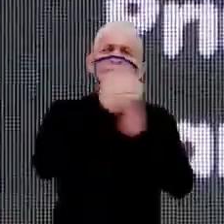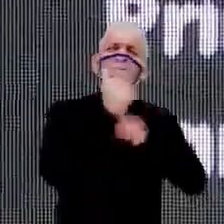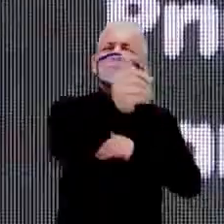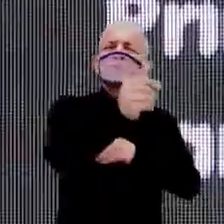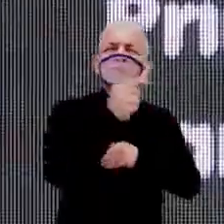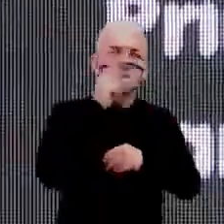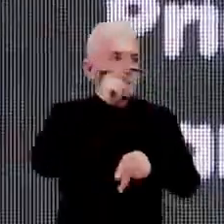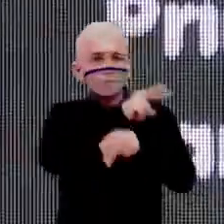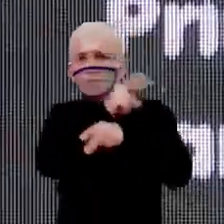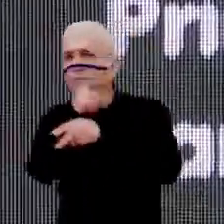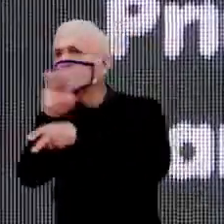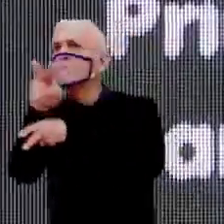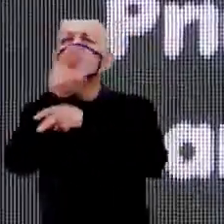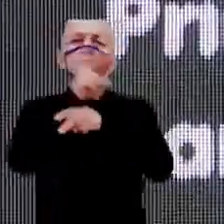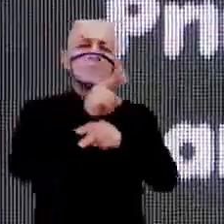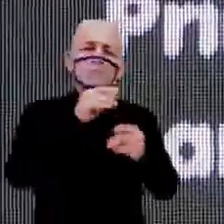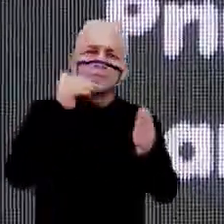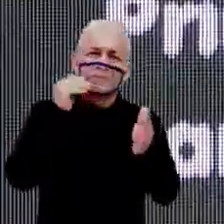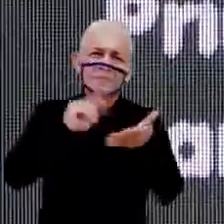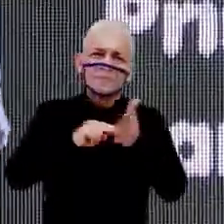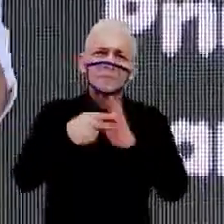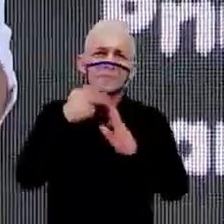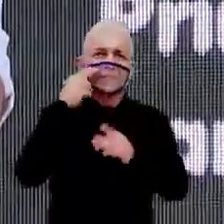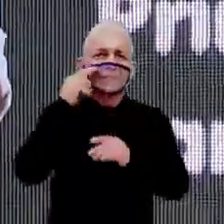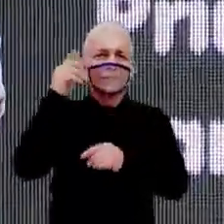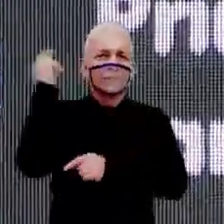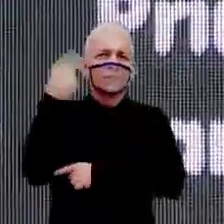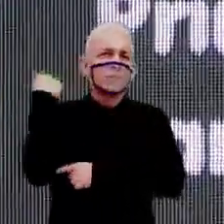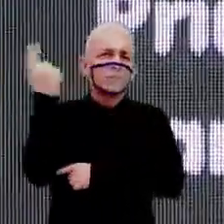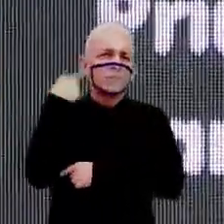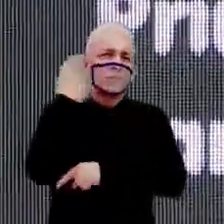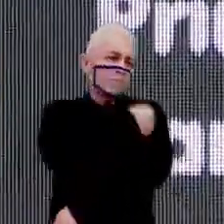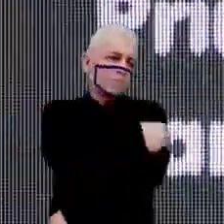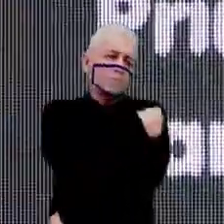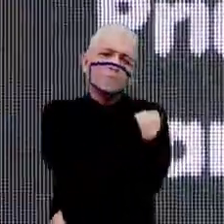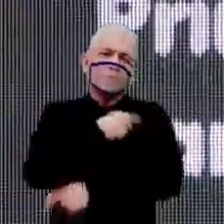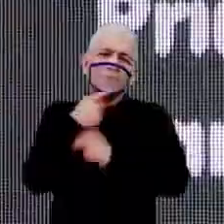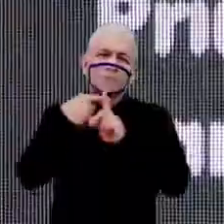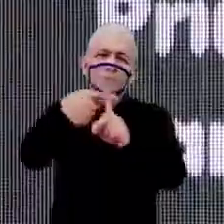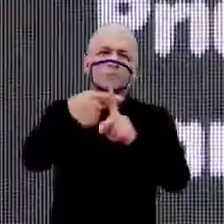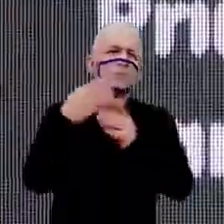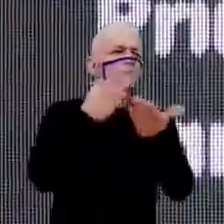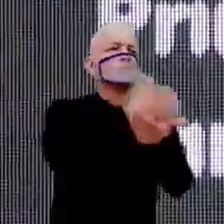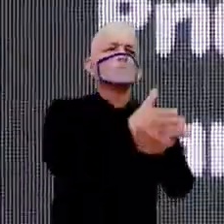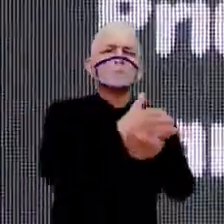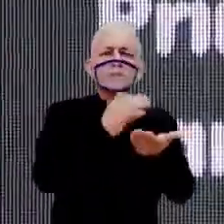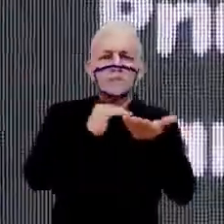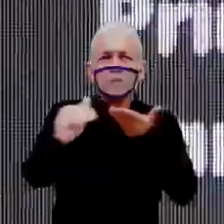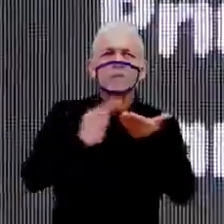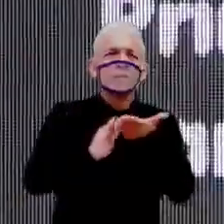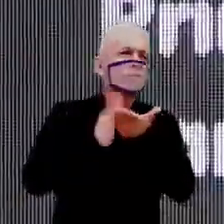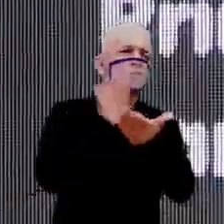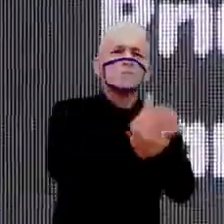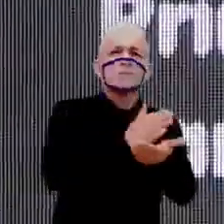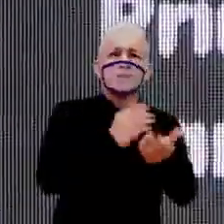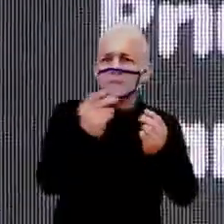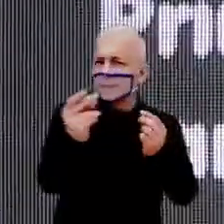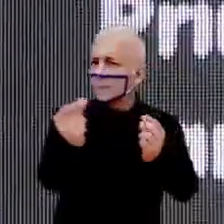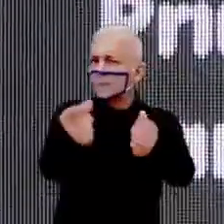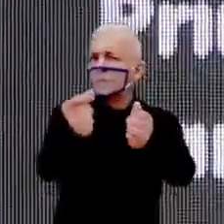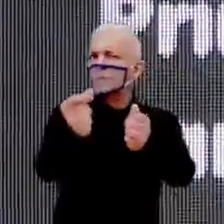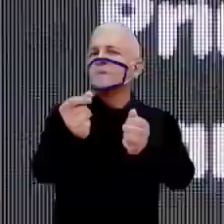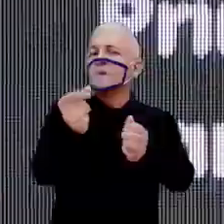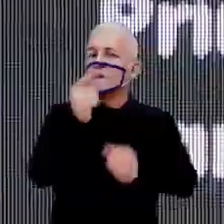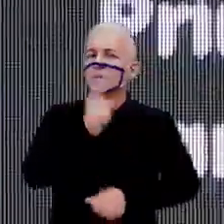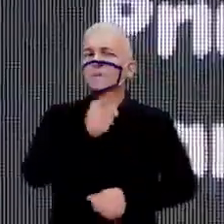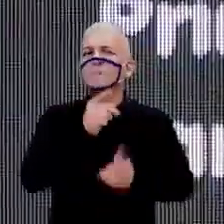barrio y haga patrullajes más cercanos y que la ambulancia llegue a la puerta de tu casa cuando tengas un hecho que lamentar o que